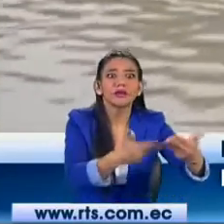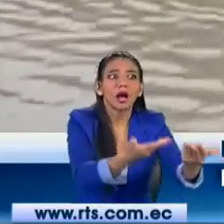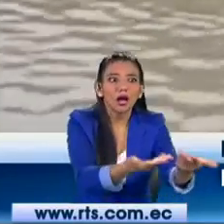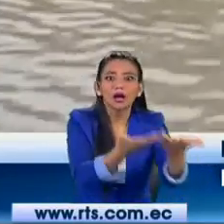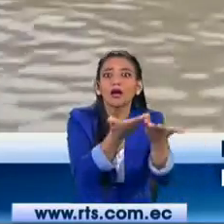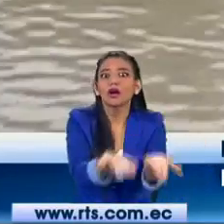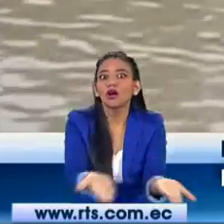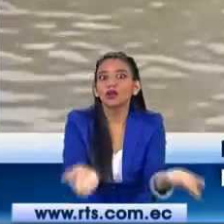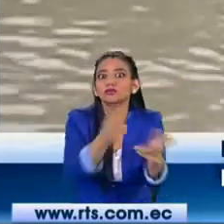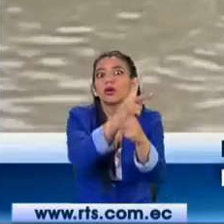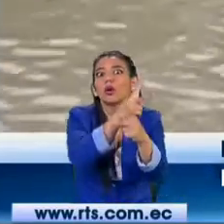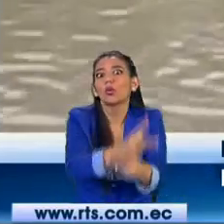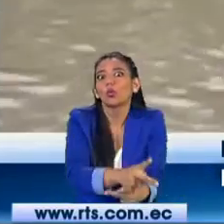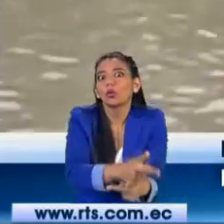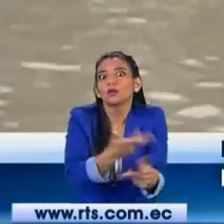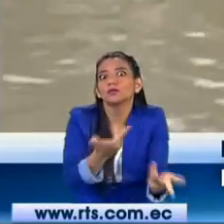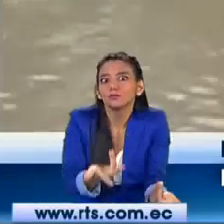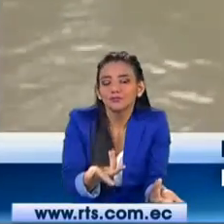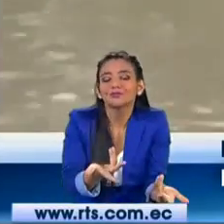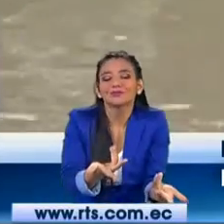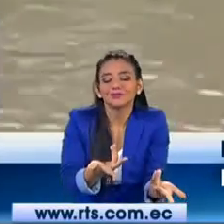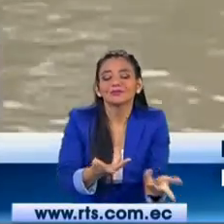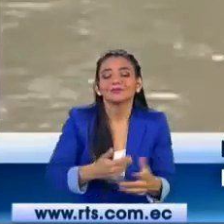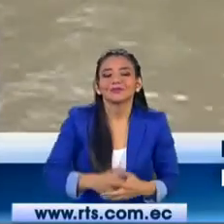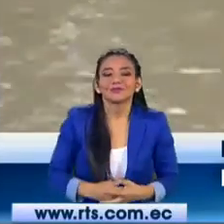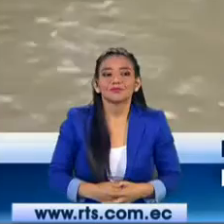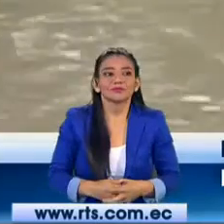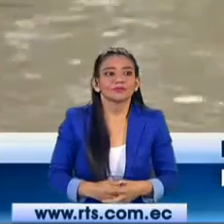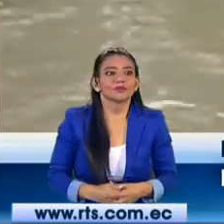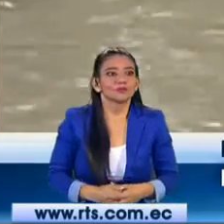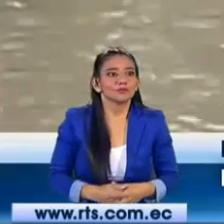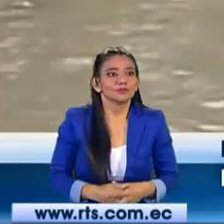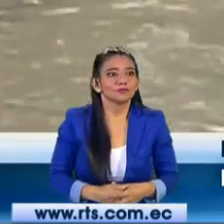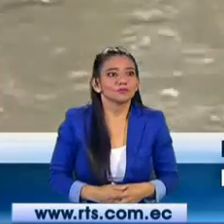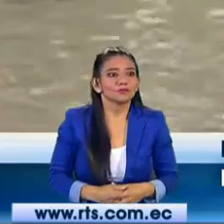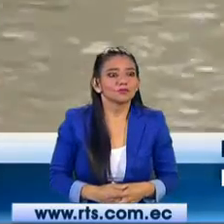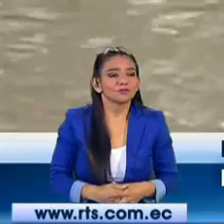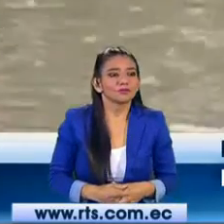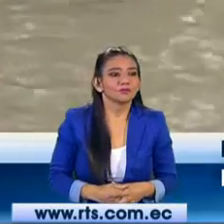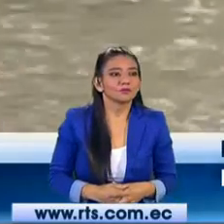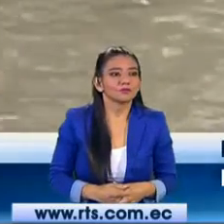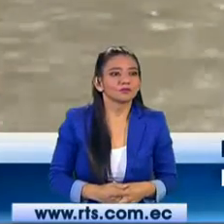buen recaudo lo que les quedó seco y no se dañó.